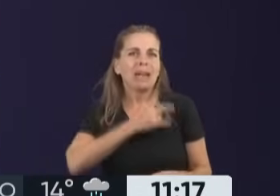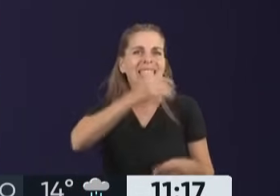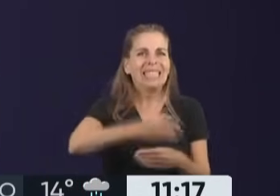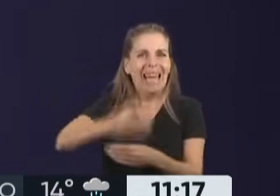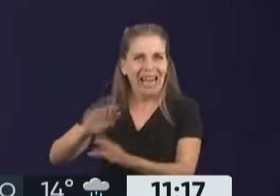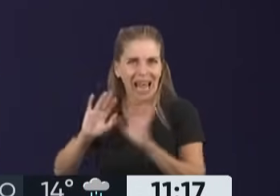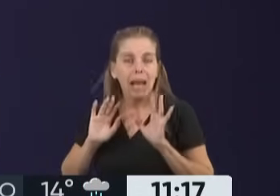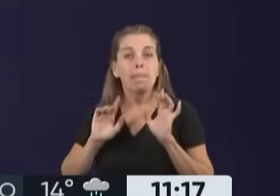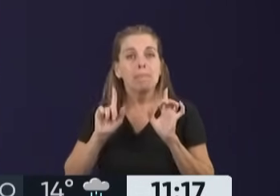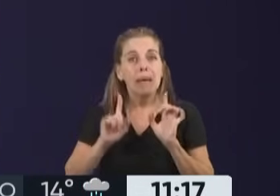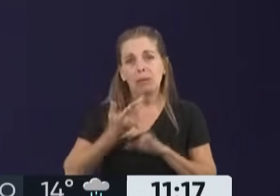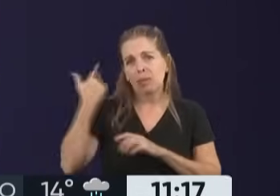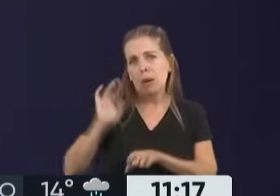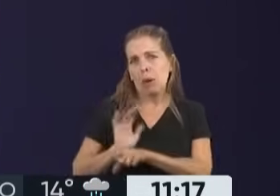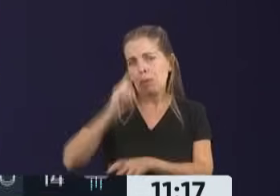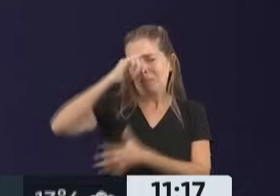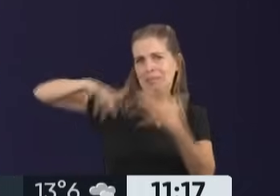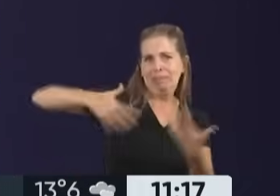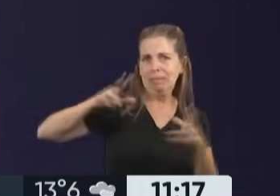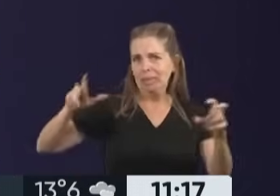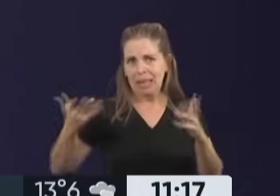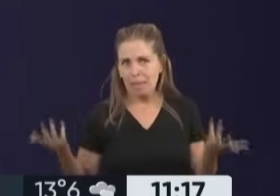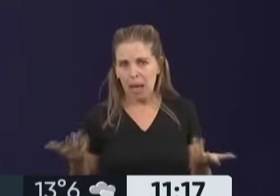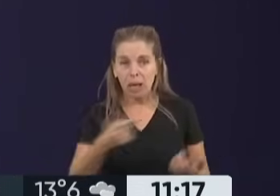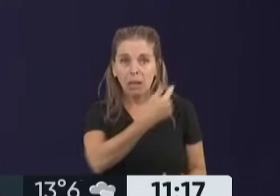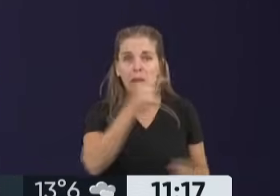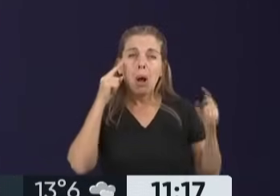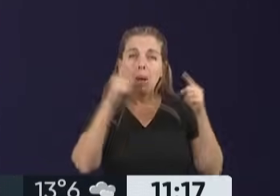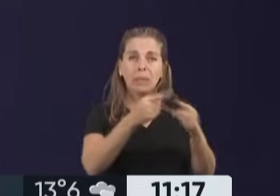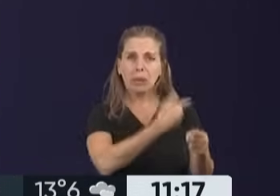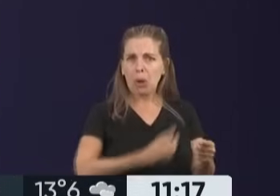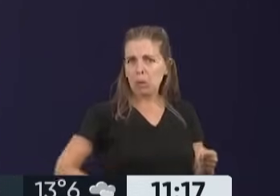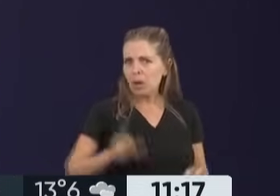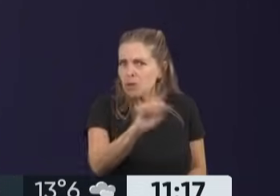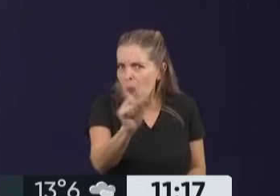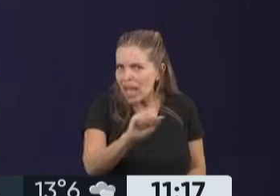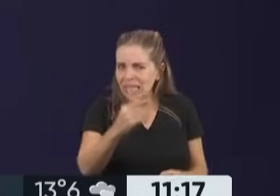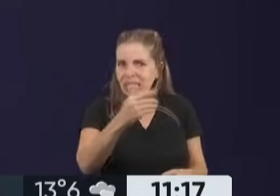no es nuestro camino. Lejos está de que ese sea nuestro camino.